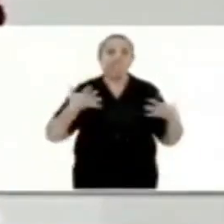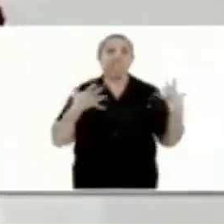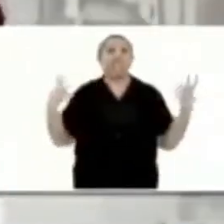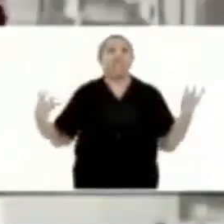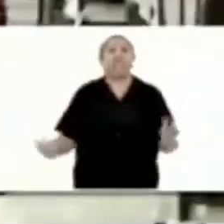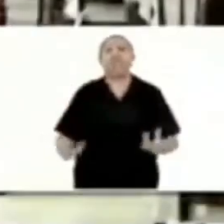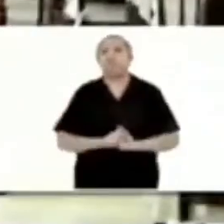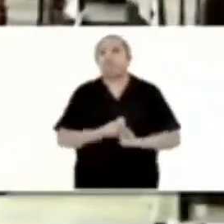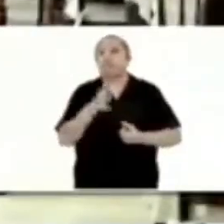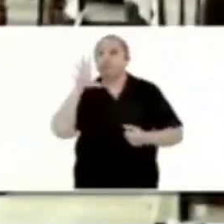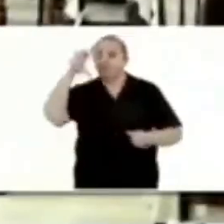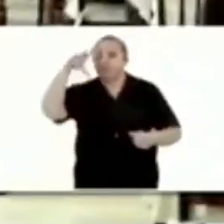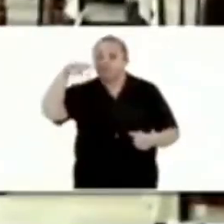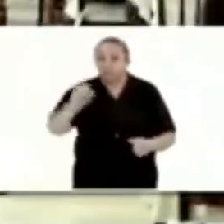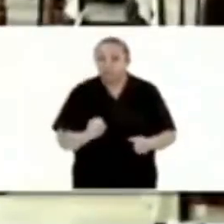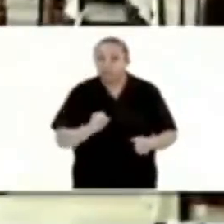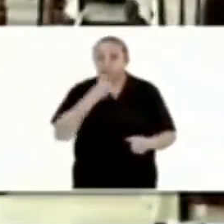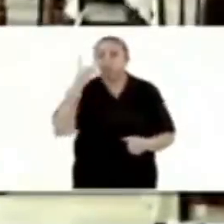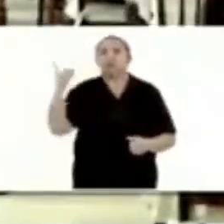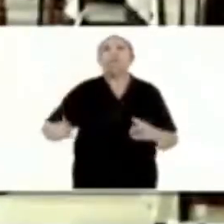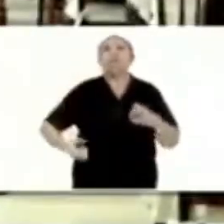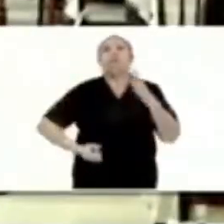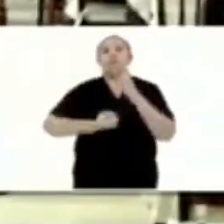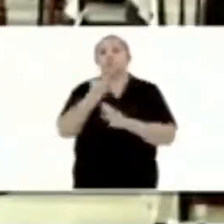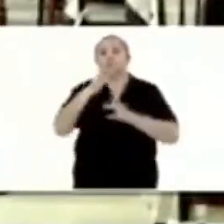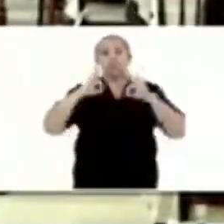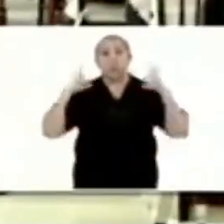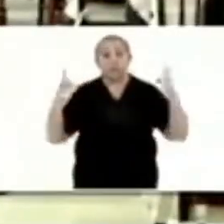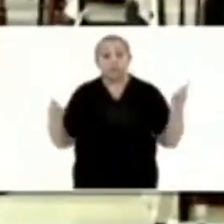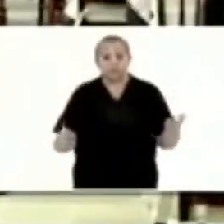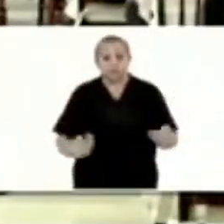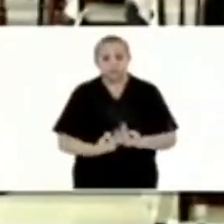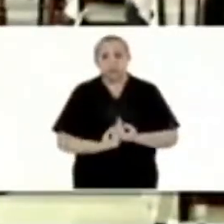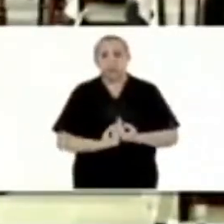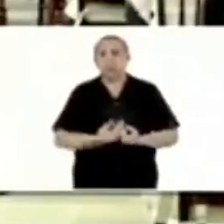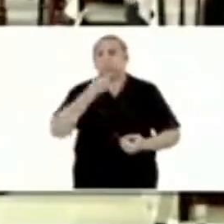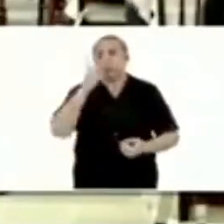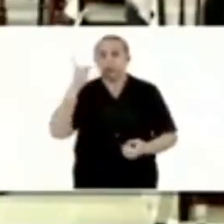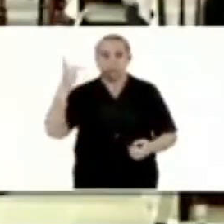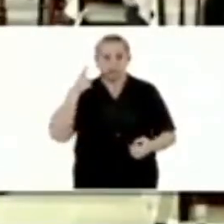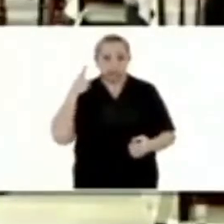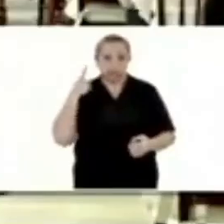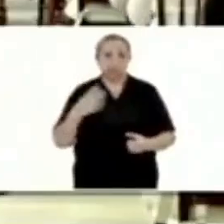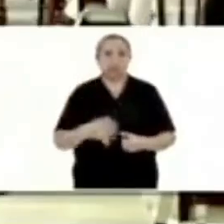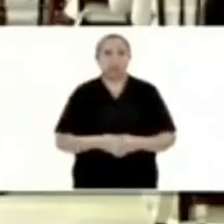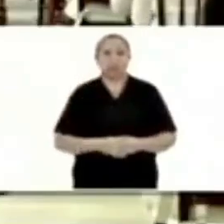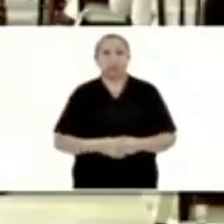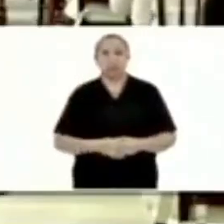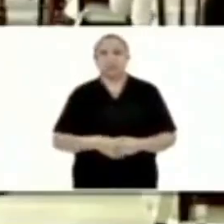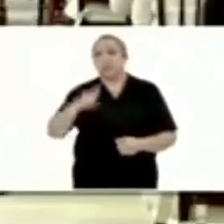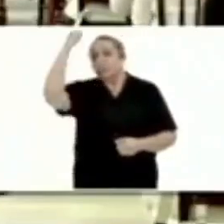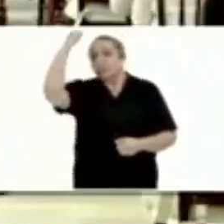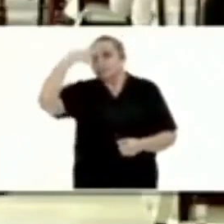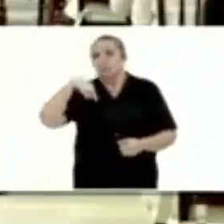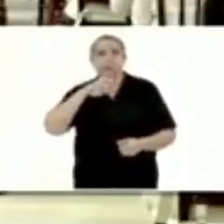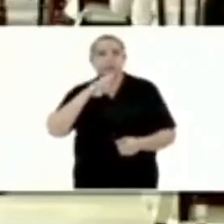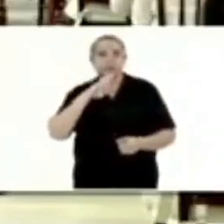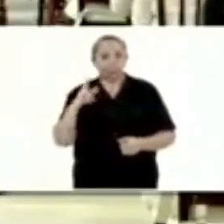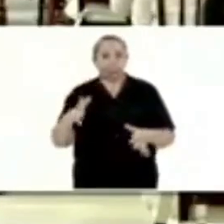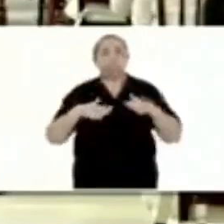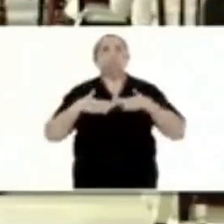que lograr es una nueva manera de articular la política para recuperar